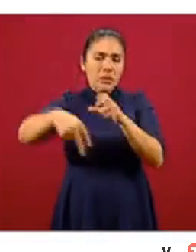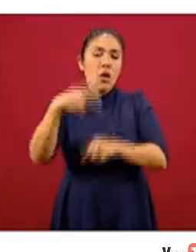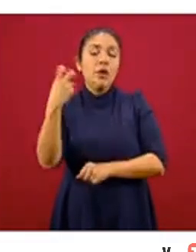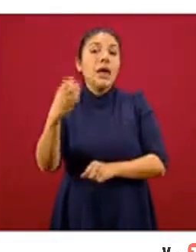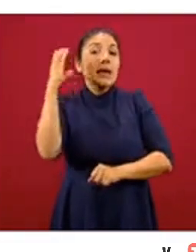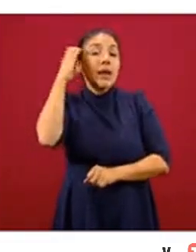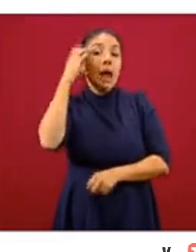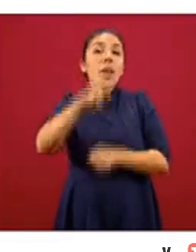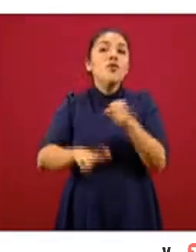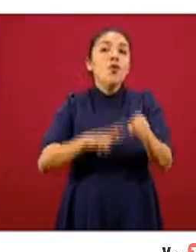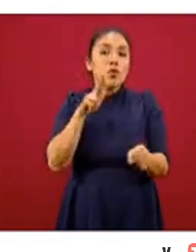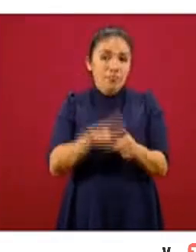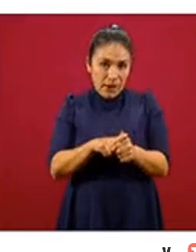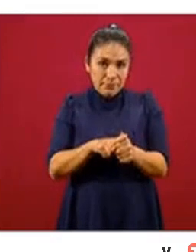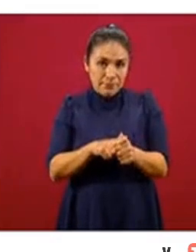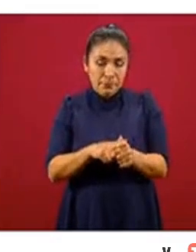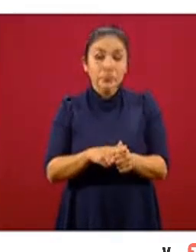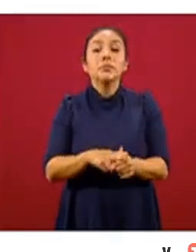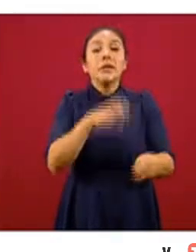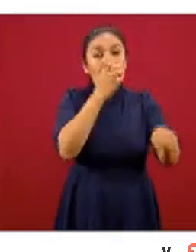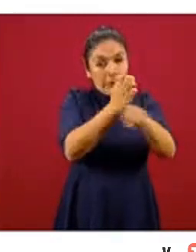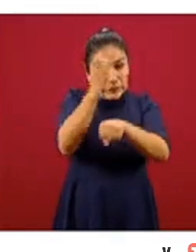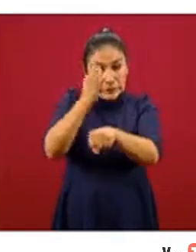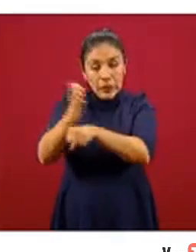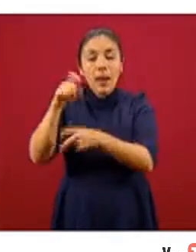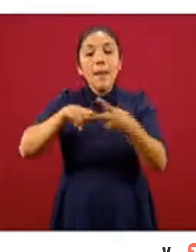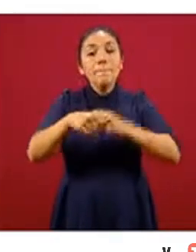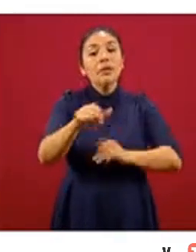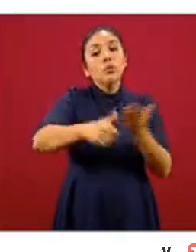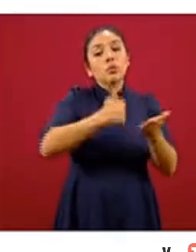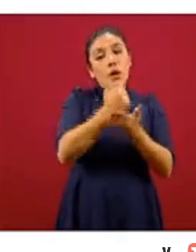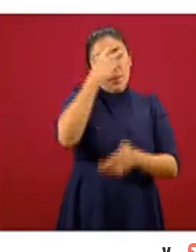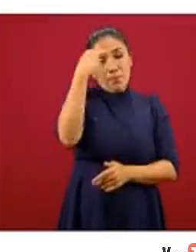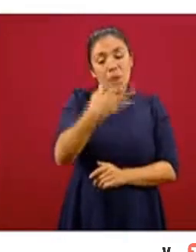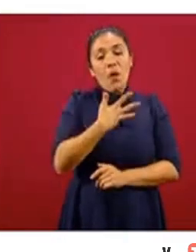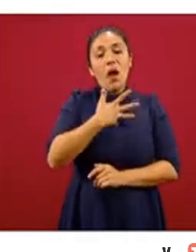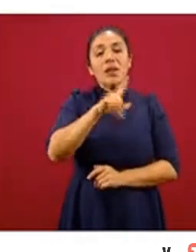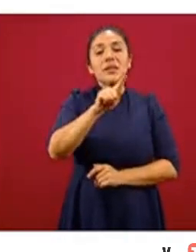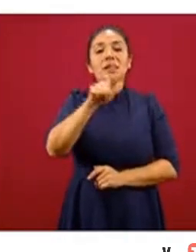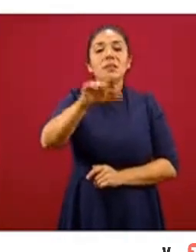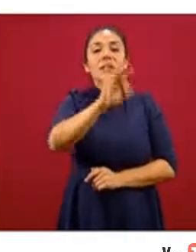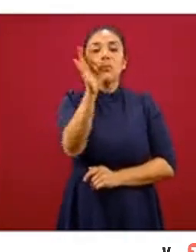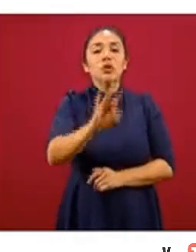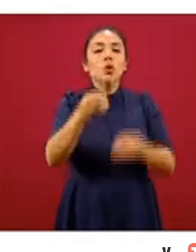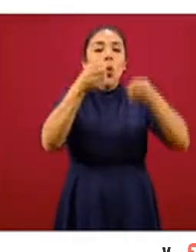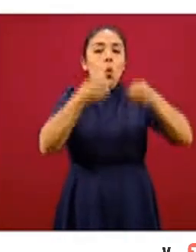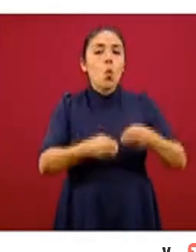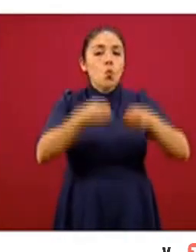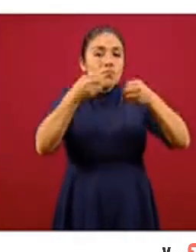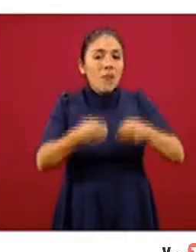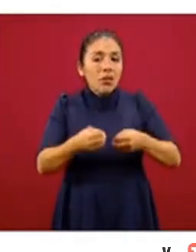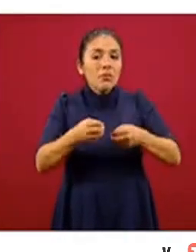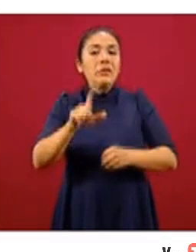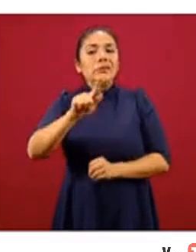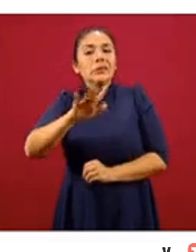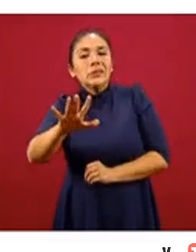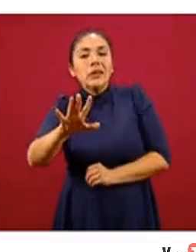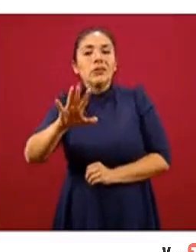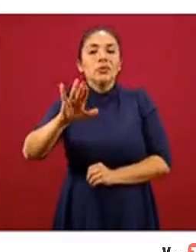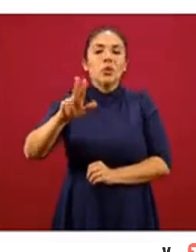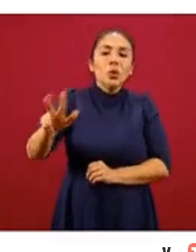generales. Si lo vemos por entidad federativa, empezamos por la Ciudad de México, 77%, sigue 75,